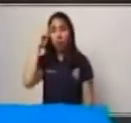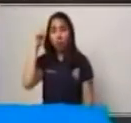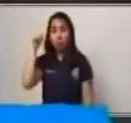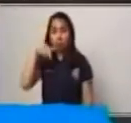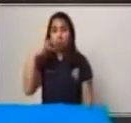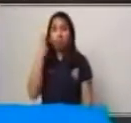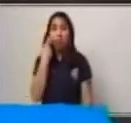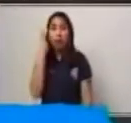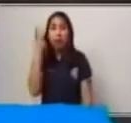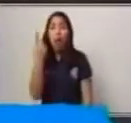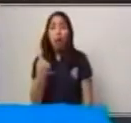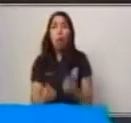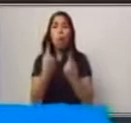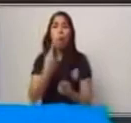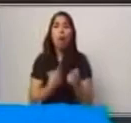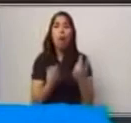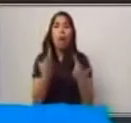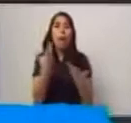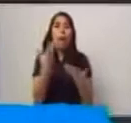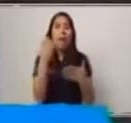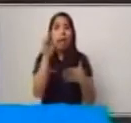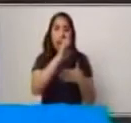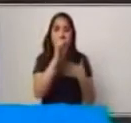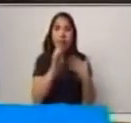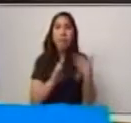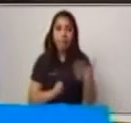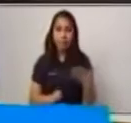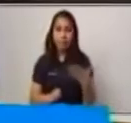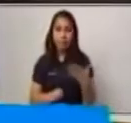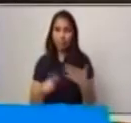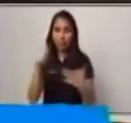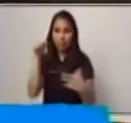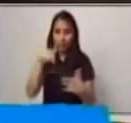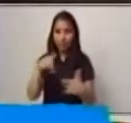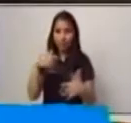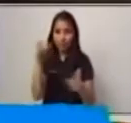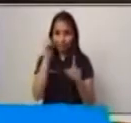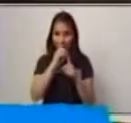¿Y cuál es el núcleo en esta oración?